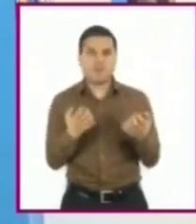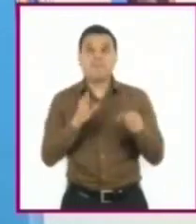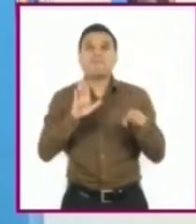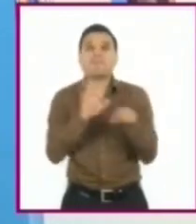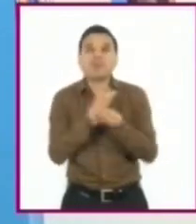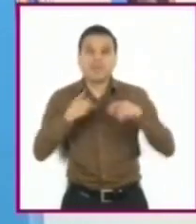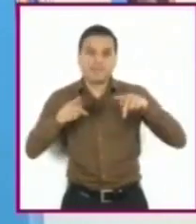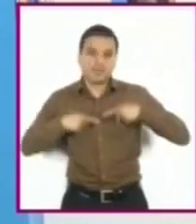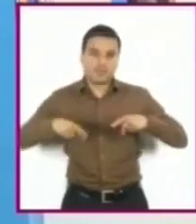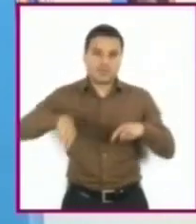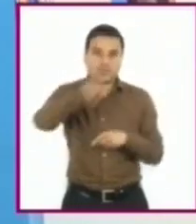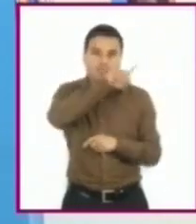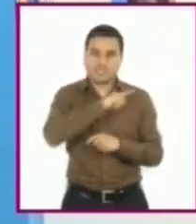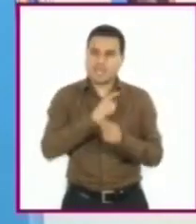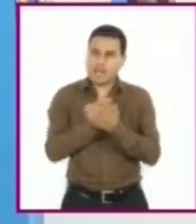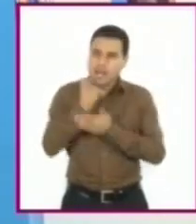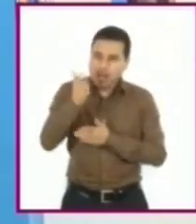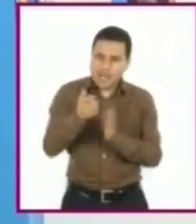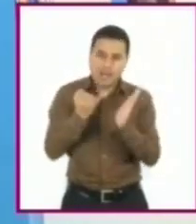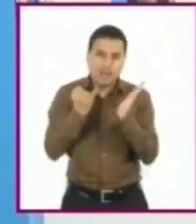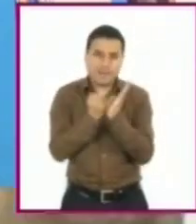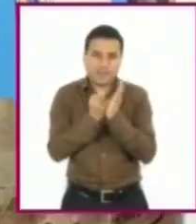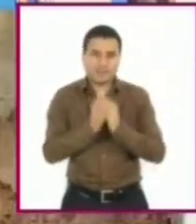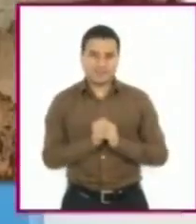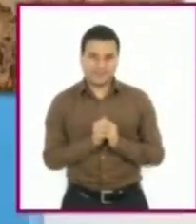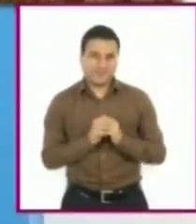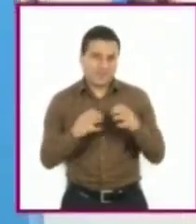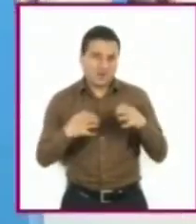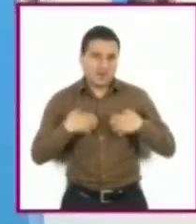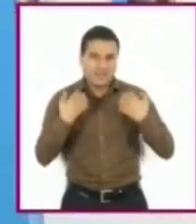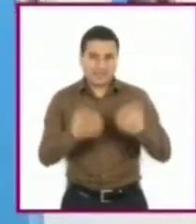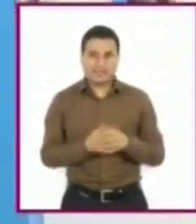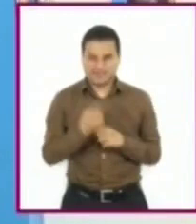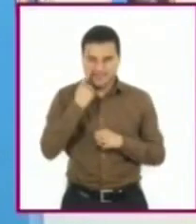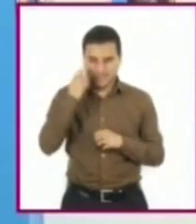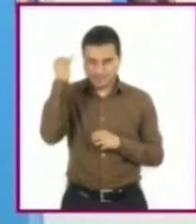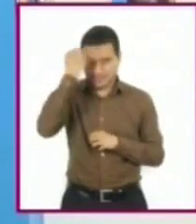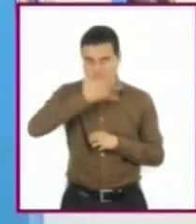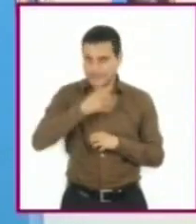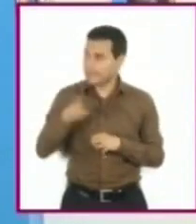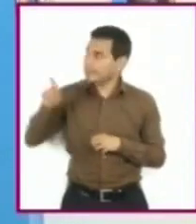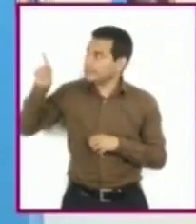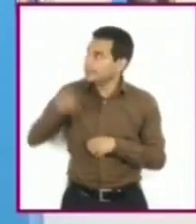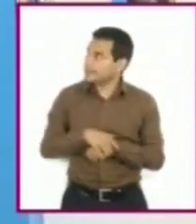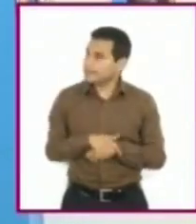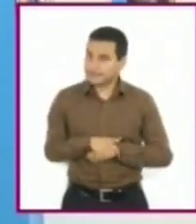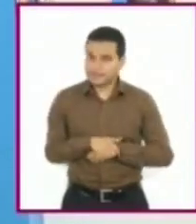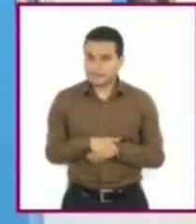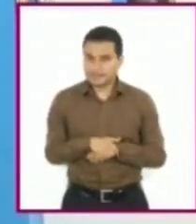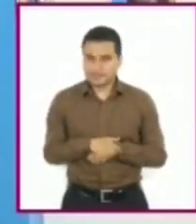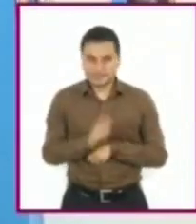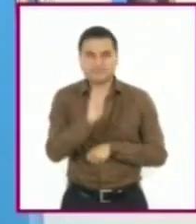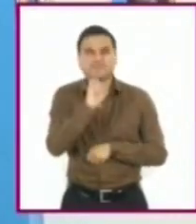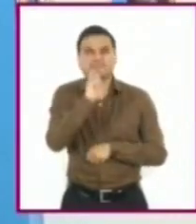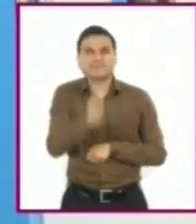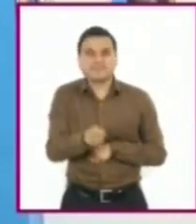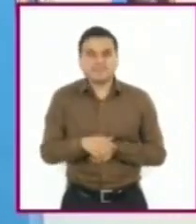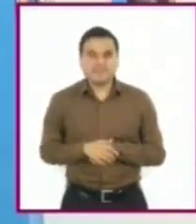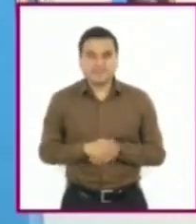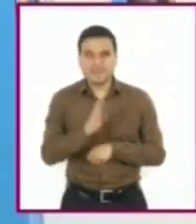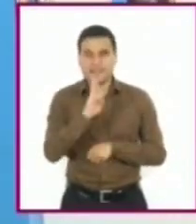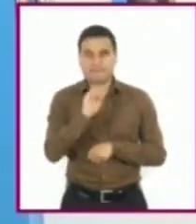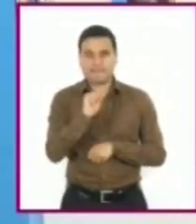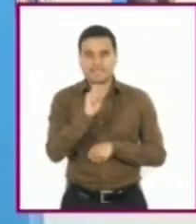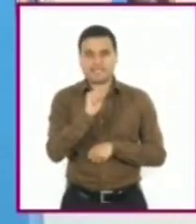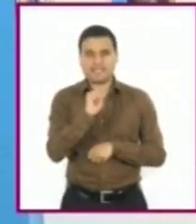tributario recaía en el tercer estado. Observemos esta imagen. La imagen muestra la toma de la Bastilla,